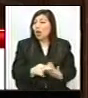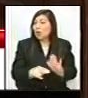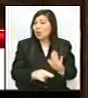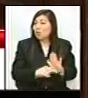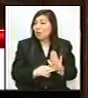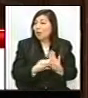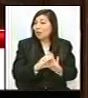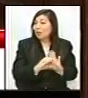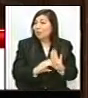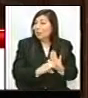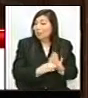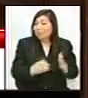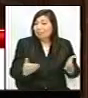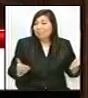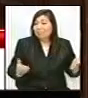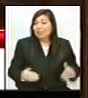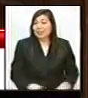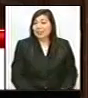Constitución.